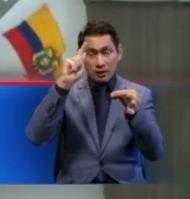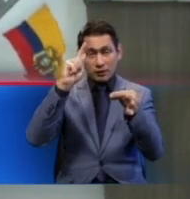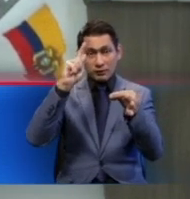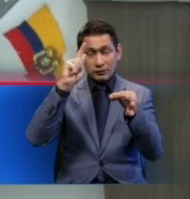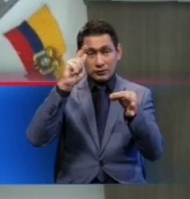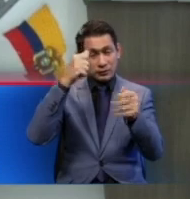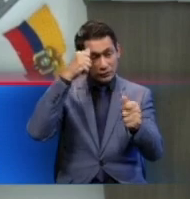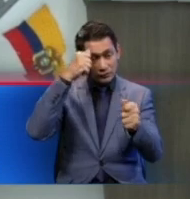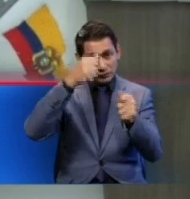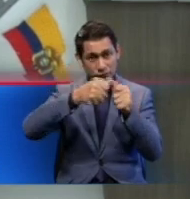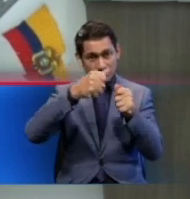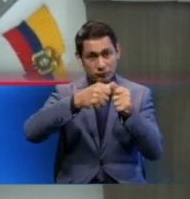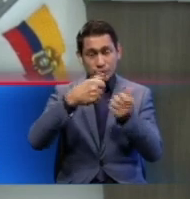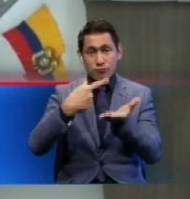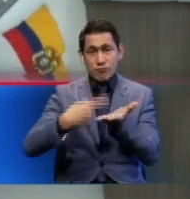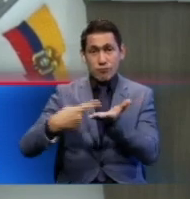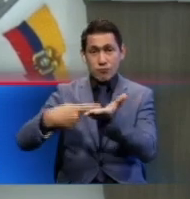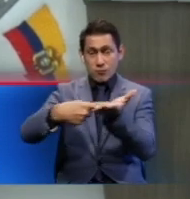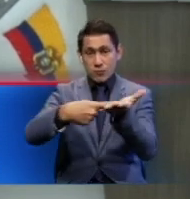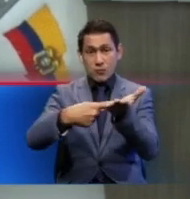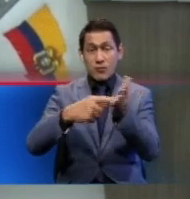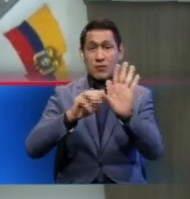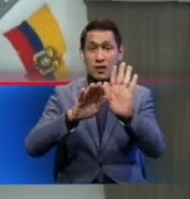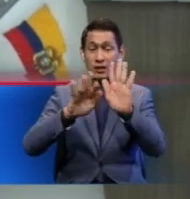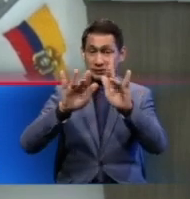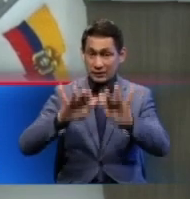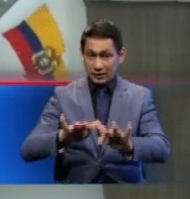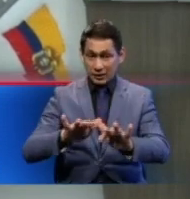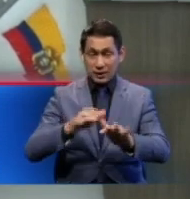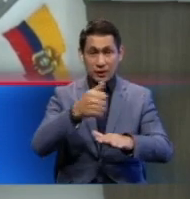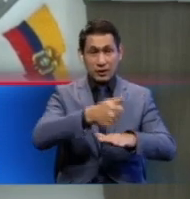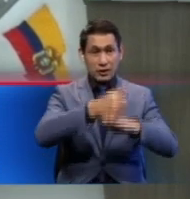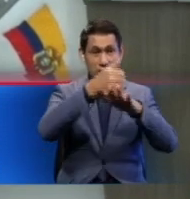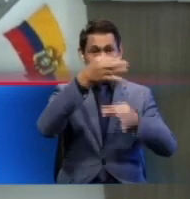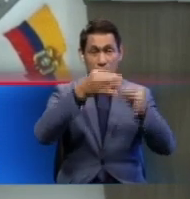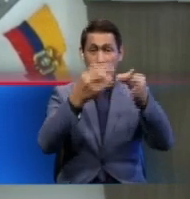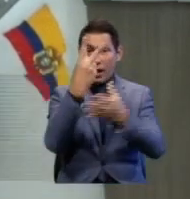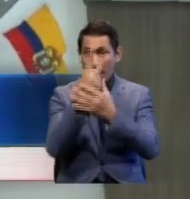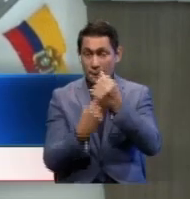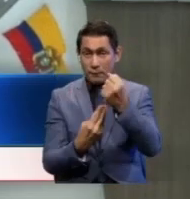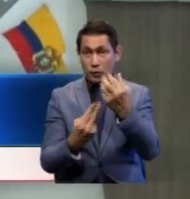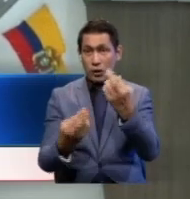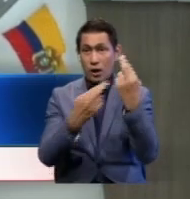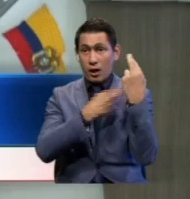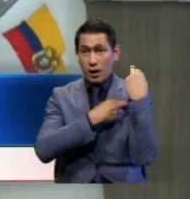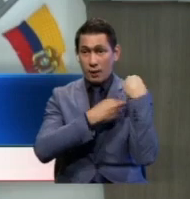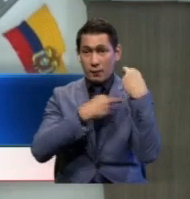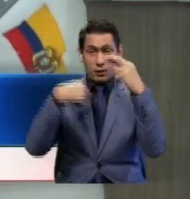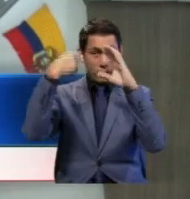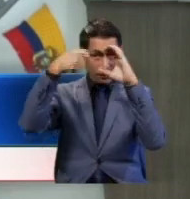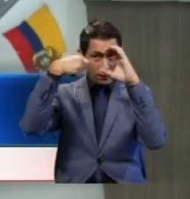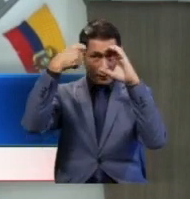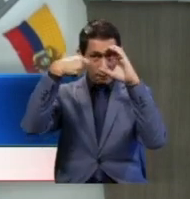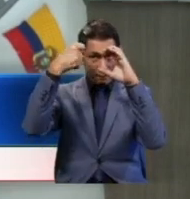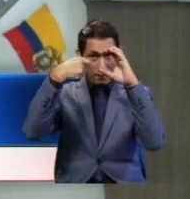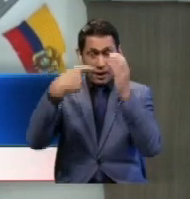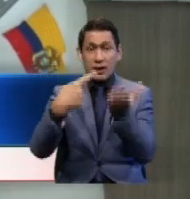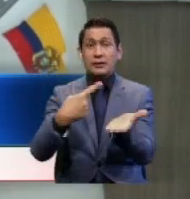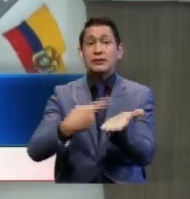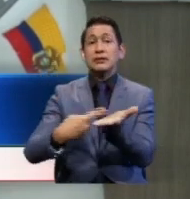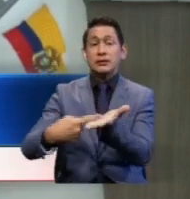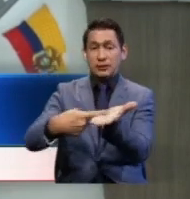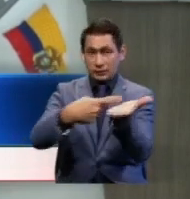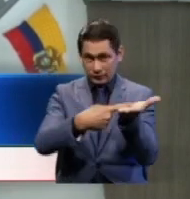Era obligación del secretario y del juez grabar dentro del